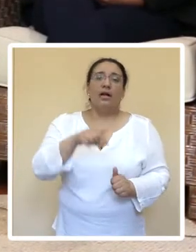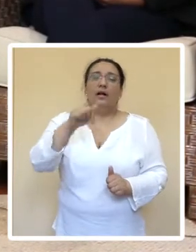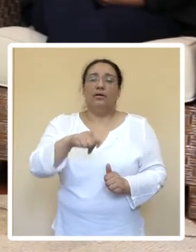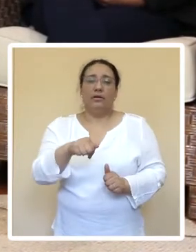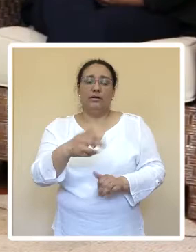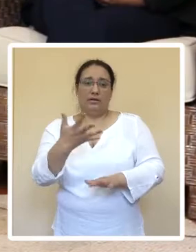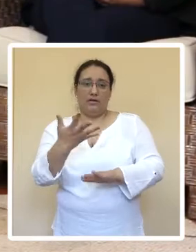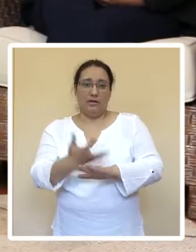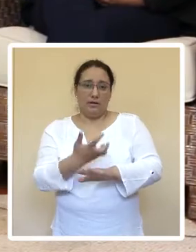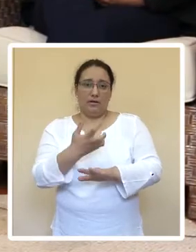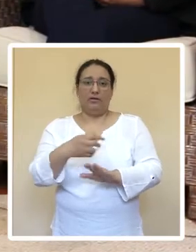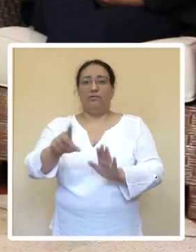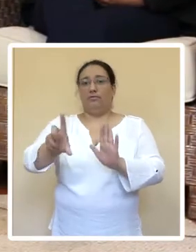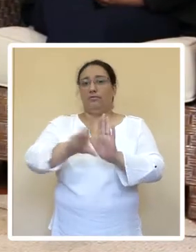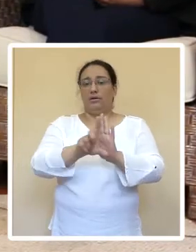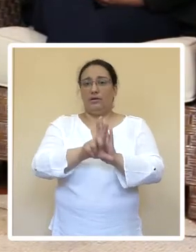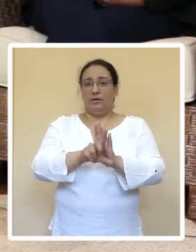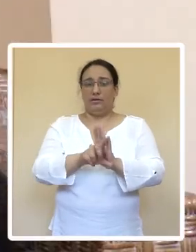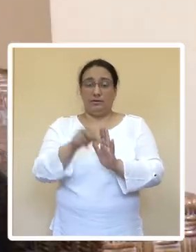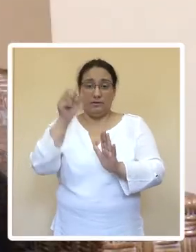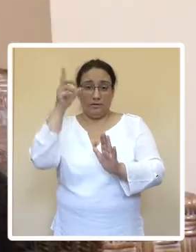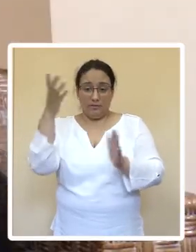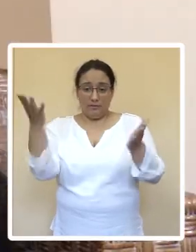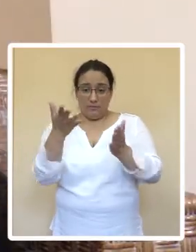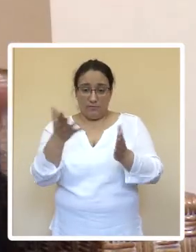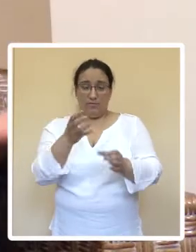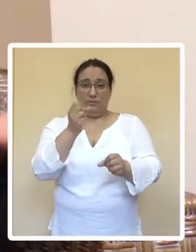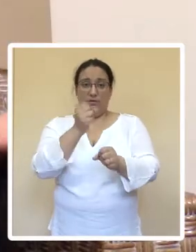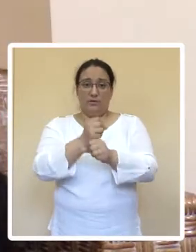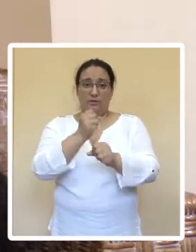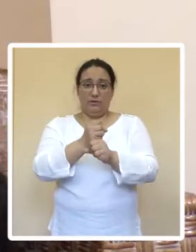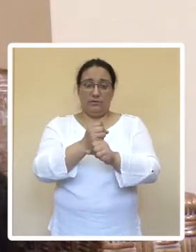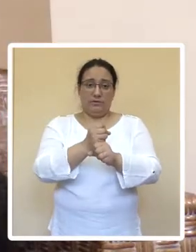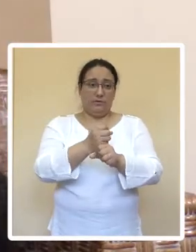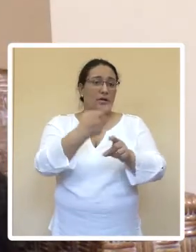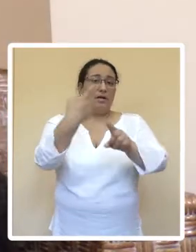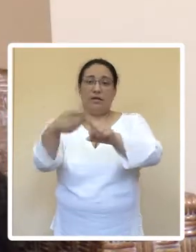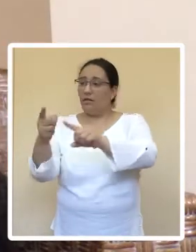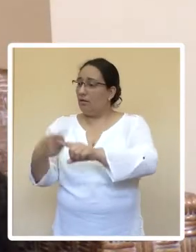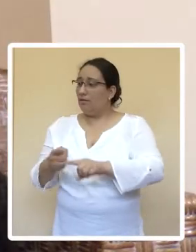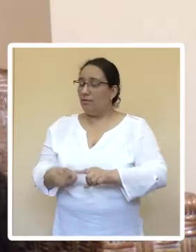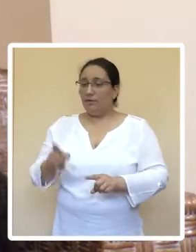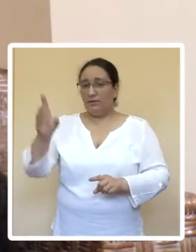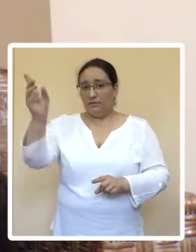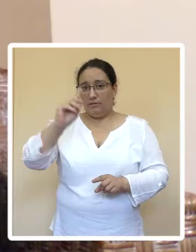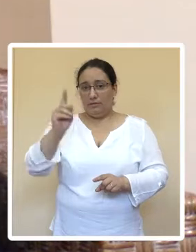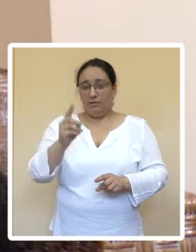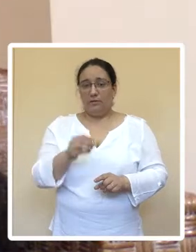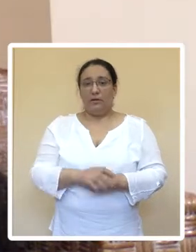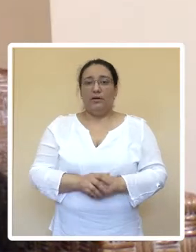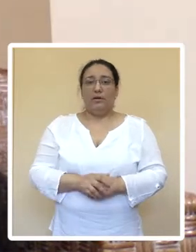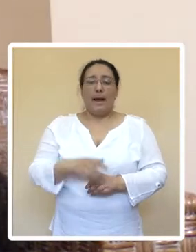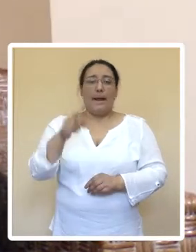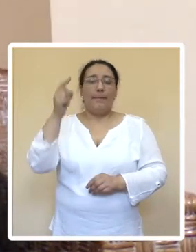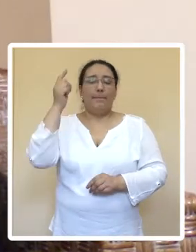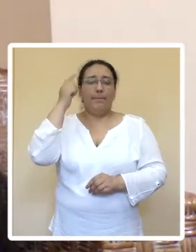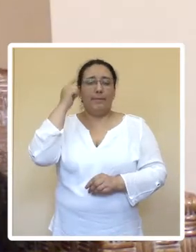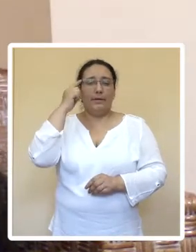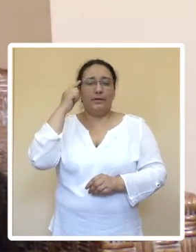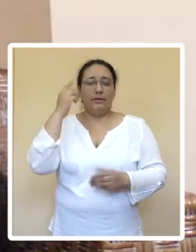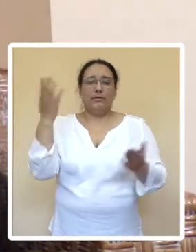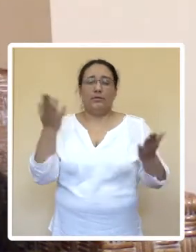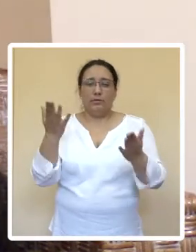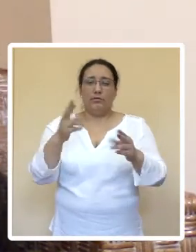con esto, ver cuáles son las opciones que hay, los distintos tipos de espectro de discapacidad y ver cómo nos hacemos cargo de eso para